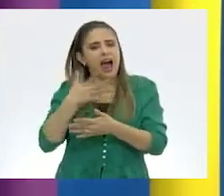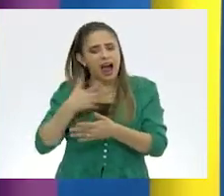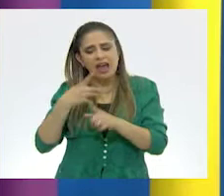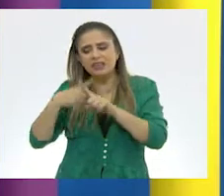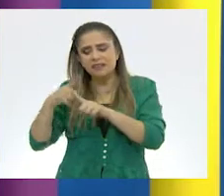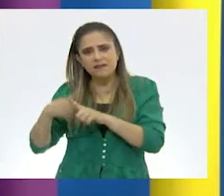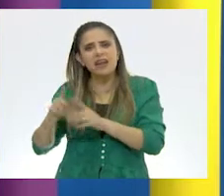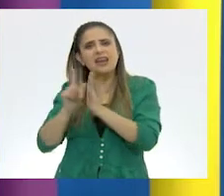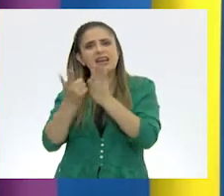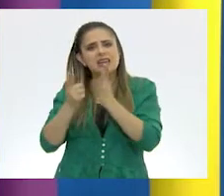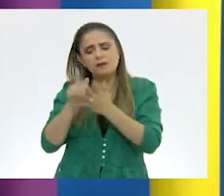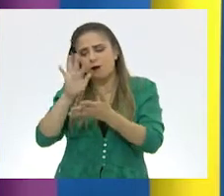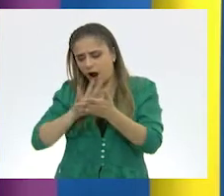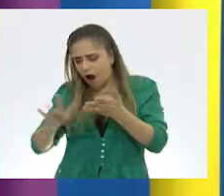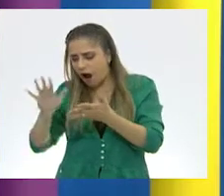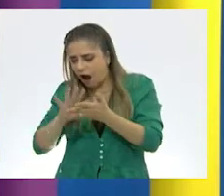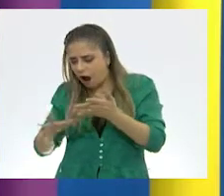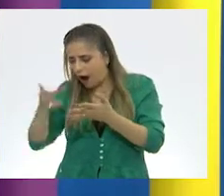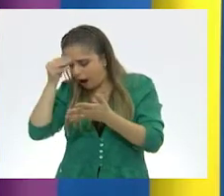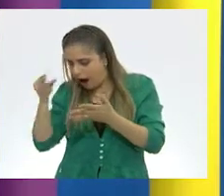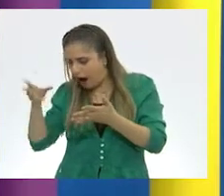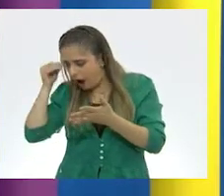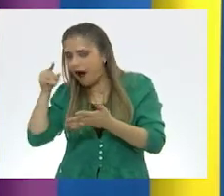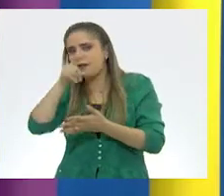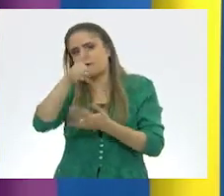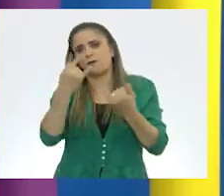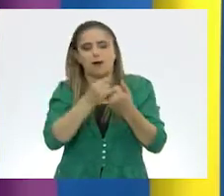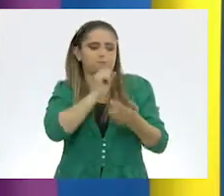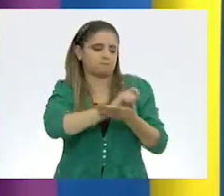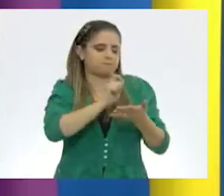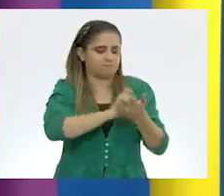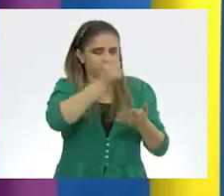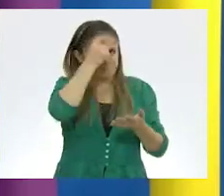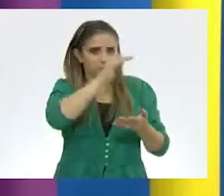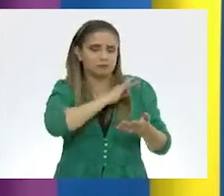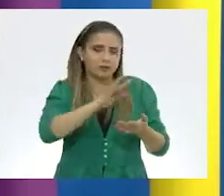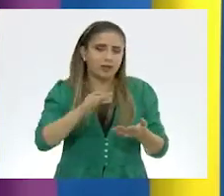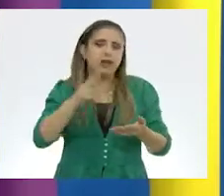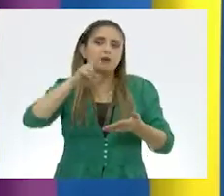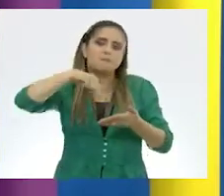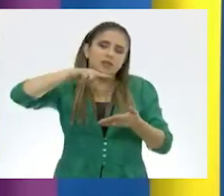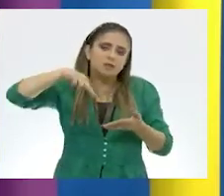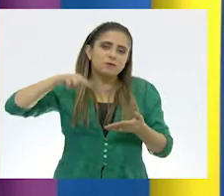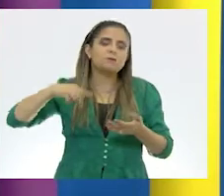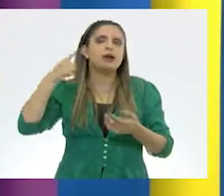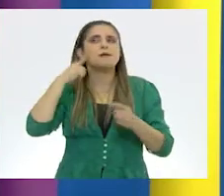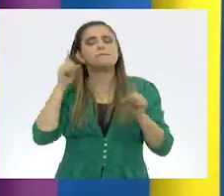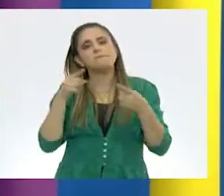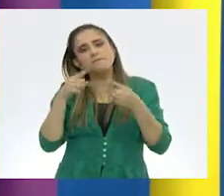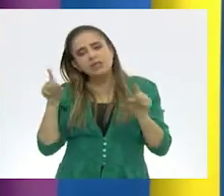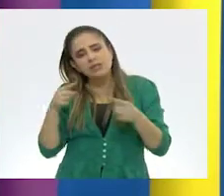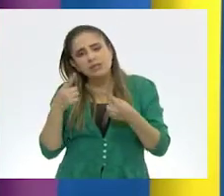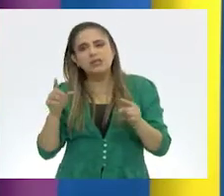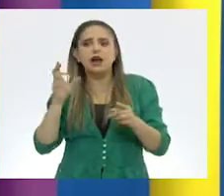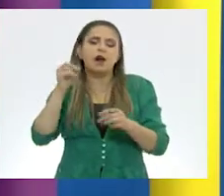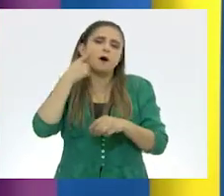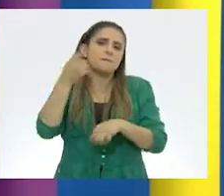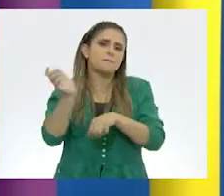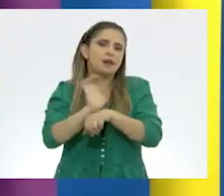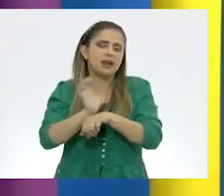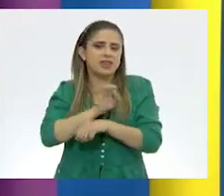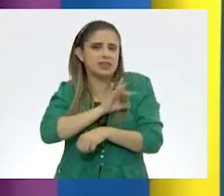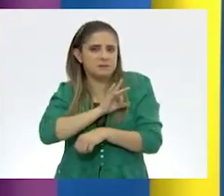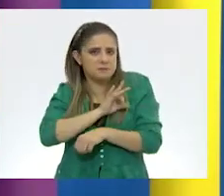algunas lecturas que podrían darte una idea. También podrías buscar pinturas, escuchar música o ver alguna película de